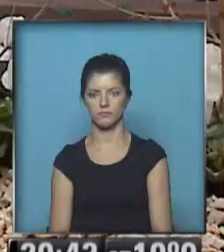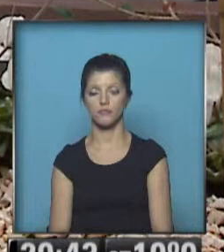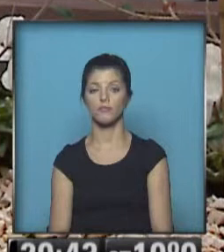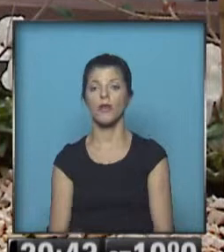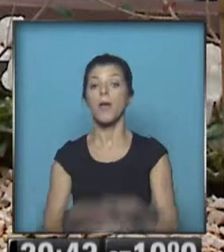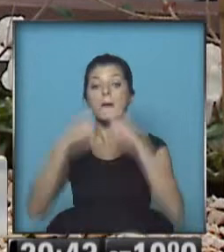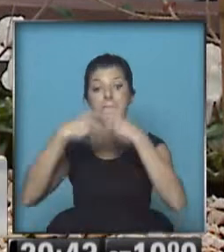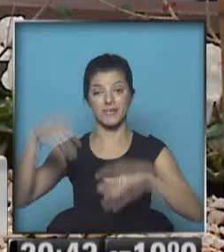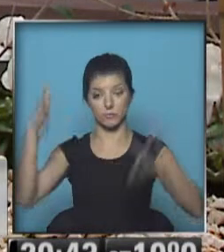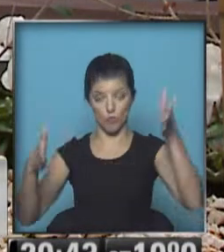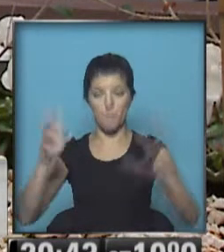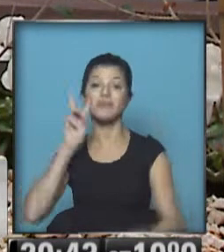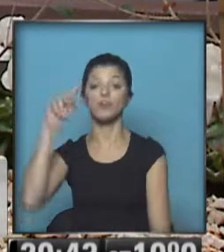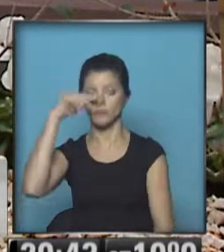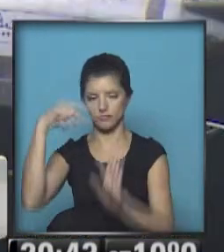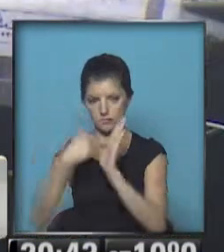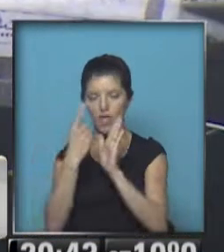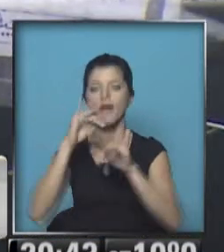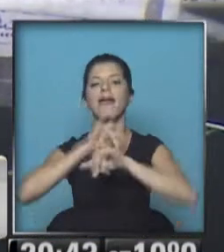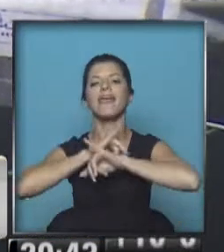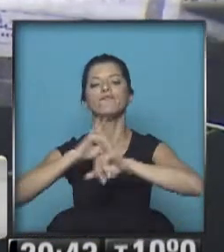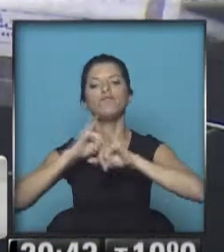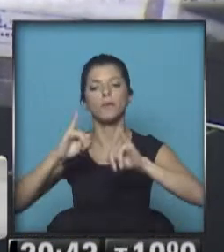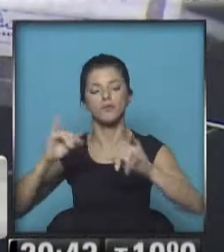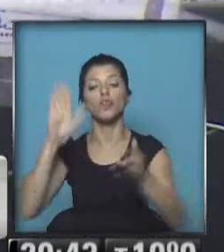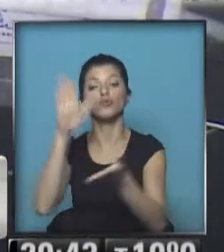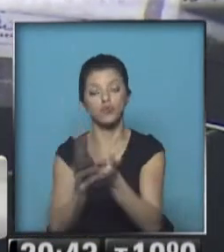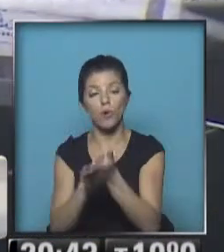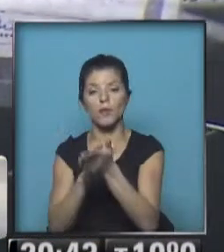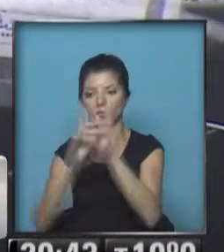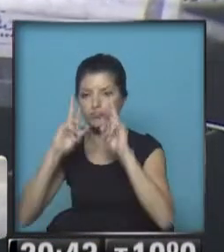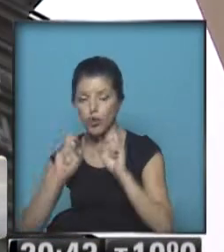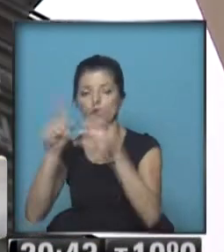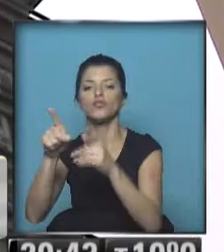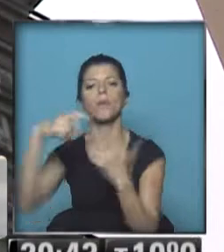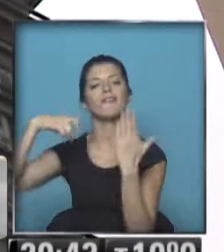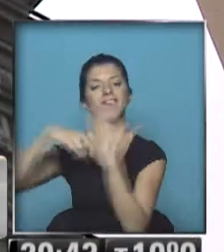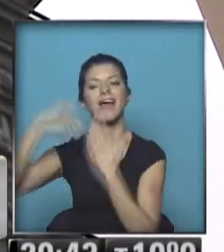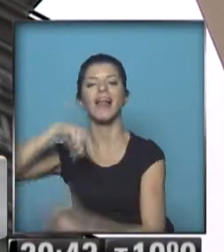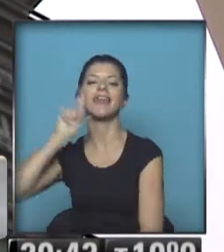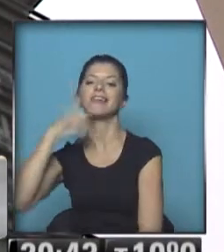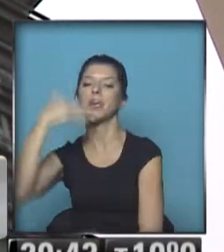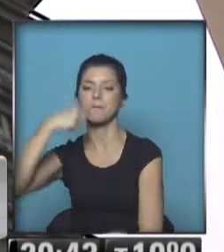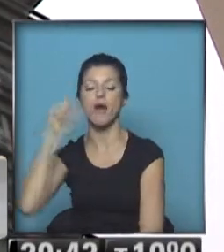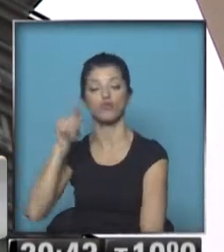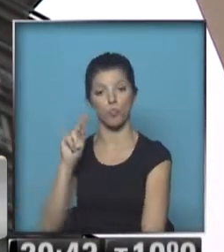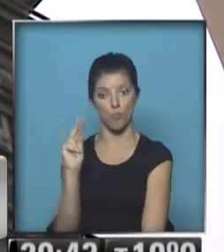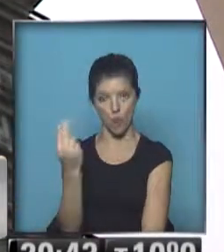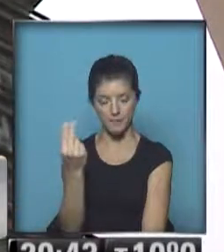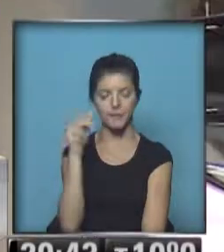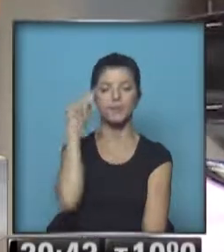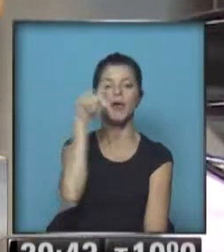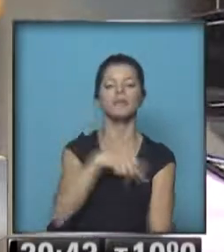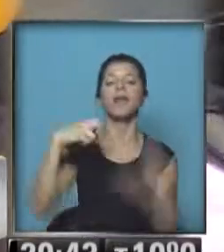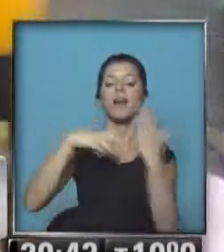Abrimos este bloque de Visión 7 Central con la información sobre un nuevo procedimiento por la muerte del fiscal Nisman. La fiscal Viviana Fein secuestró